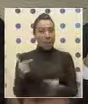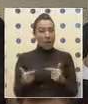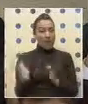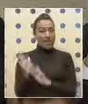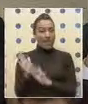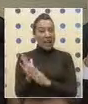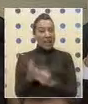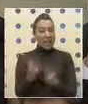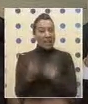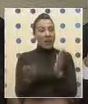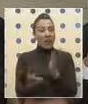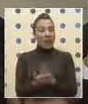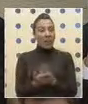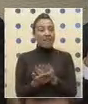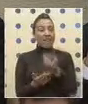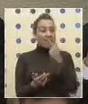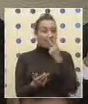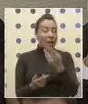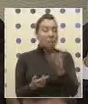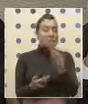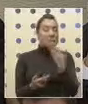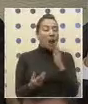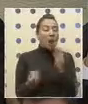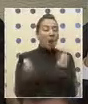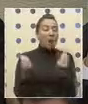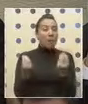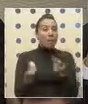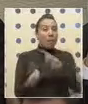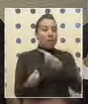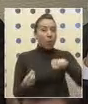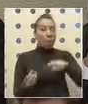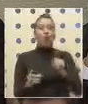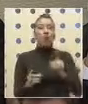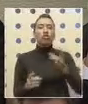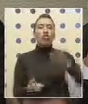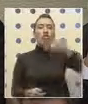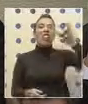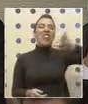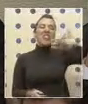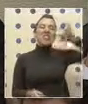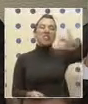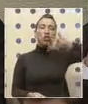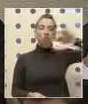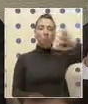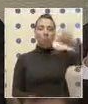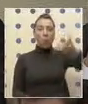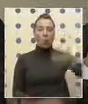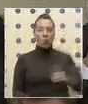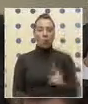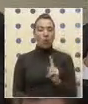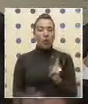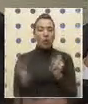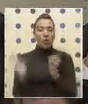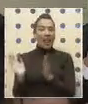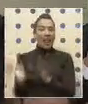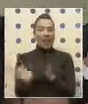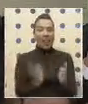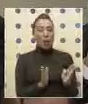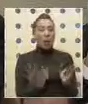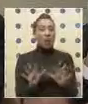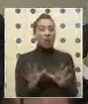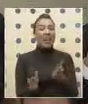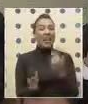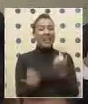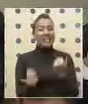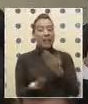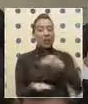públicas debiesen buscar el bien común definitivamente, más que un discurso de intenciones, y no regular lo que realmente requiere nuestro